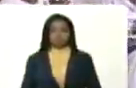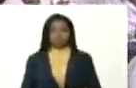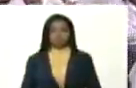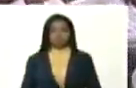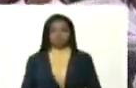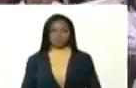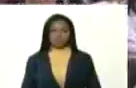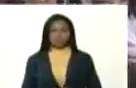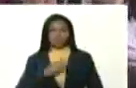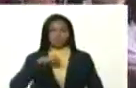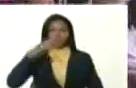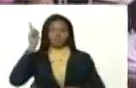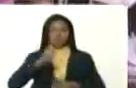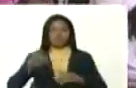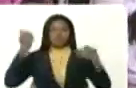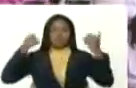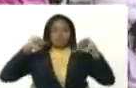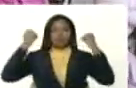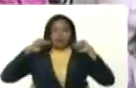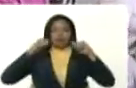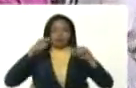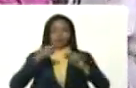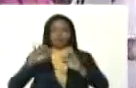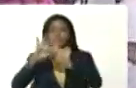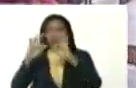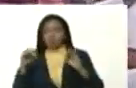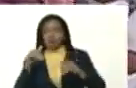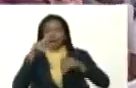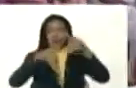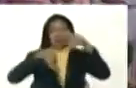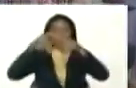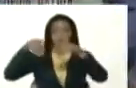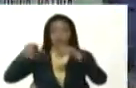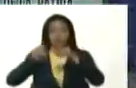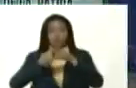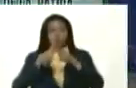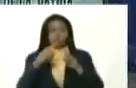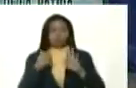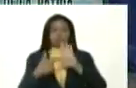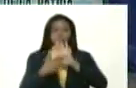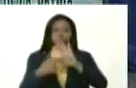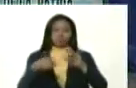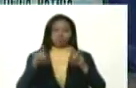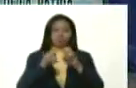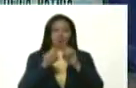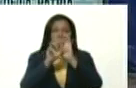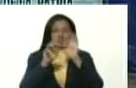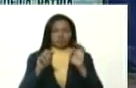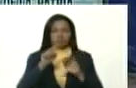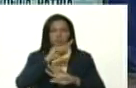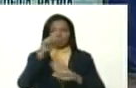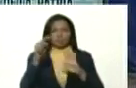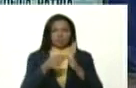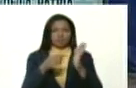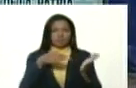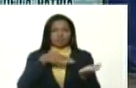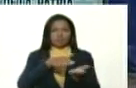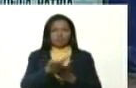Y debemos prepararnos para que sean unas elecciones ejemplares, con plenas